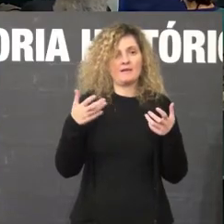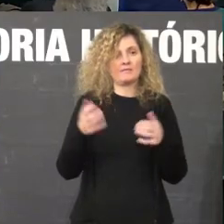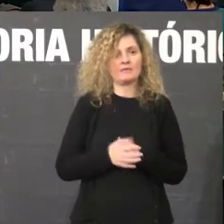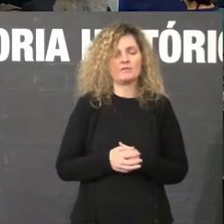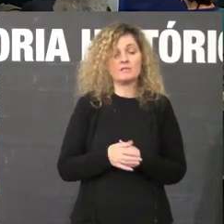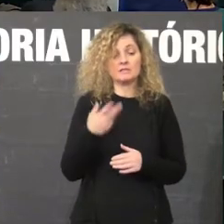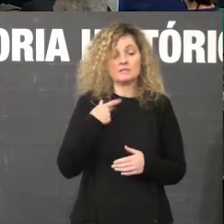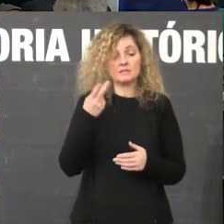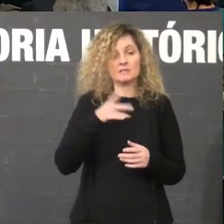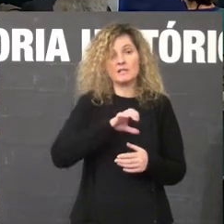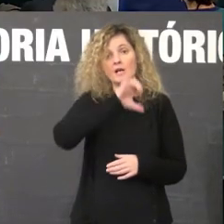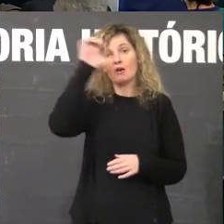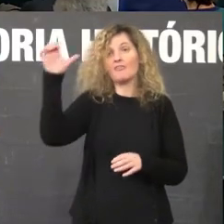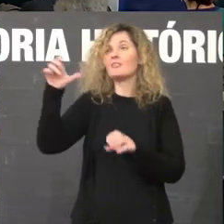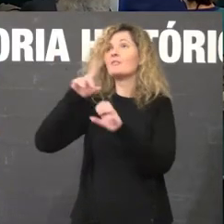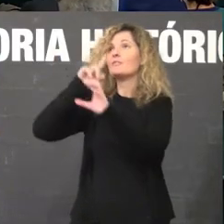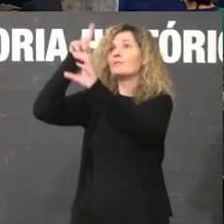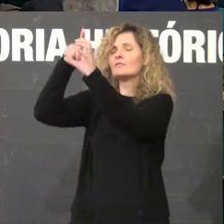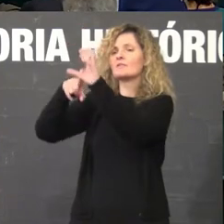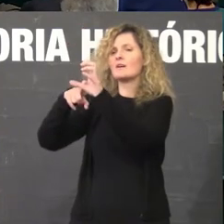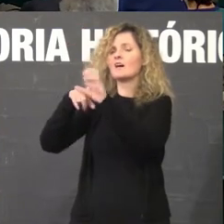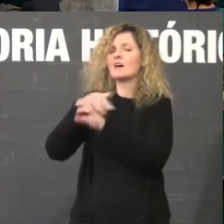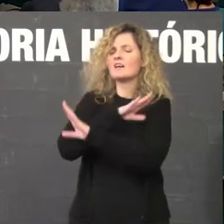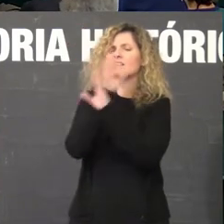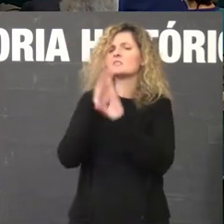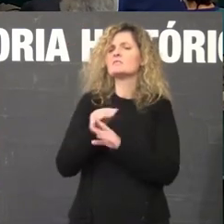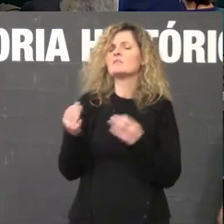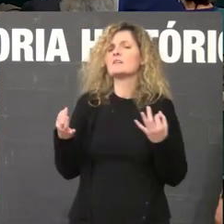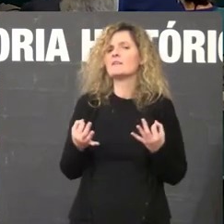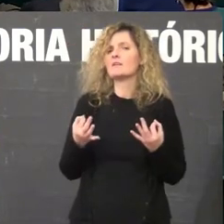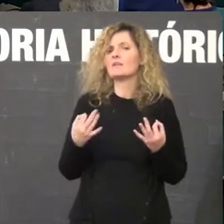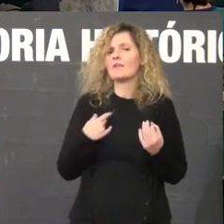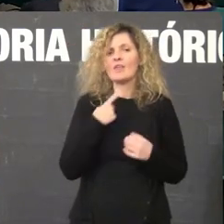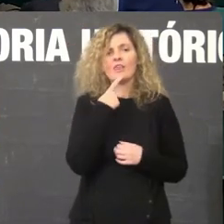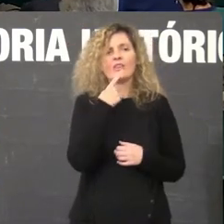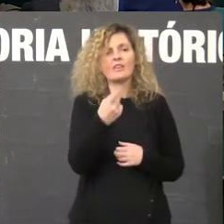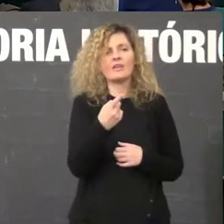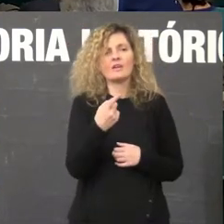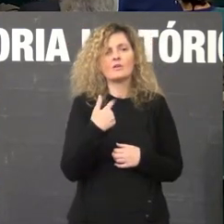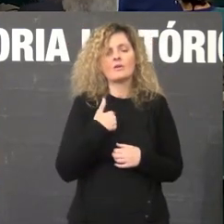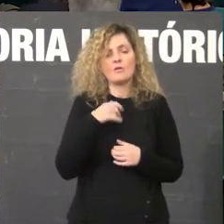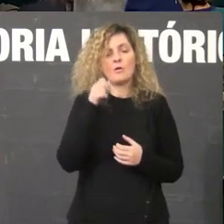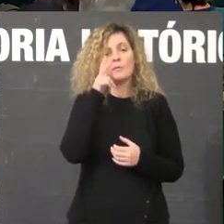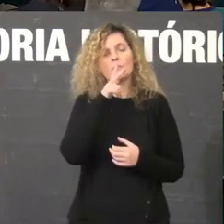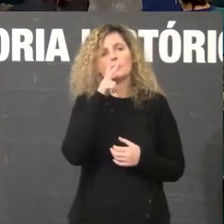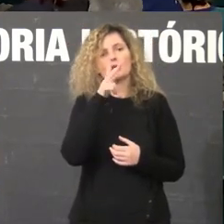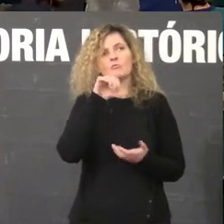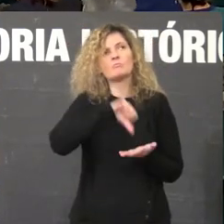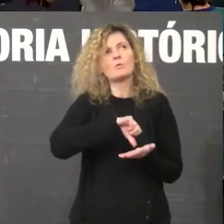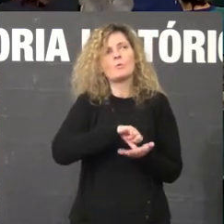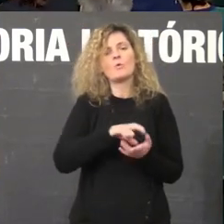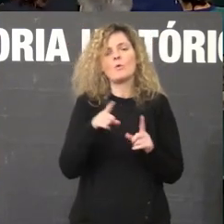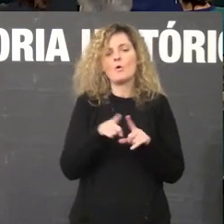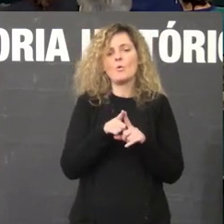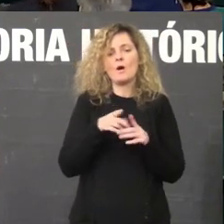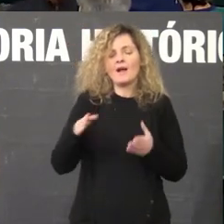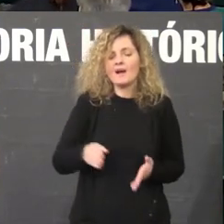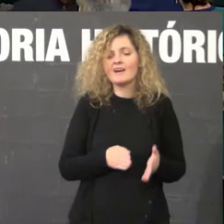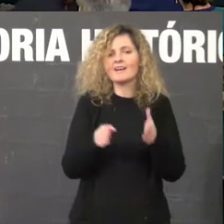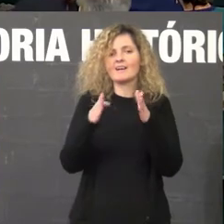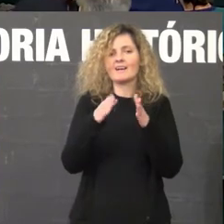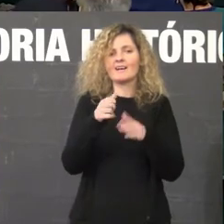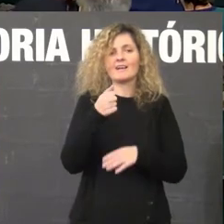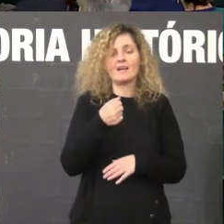Si entramos na Unión Europea, resulta que Vigo, por exemplo, que era unha cidade que tiña a súa ría